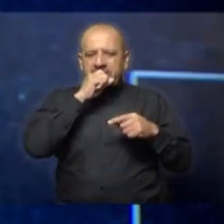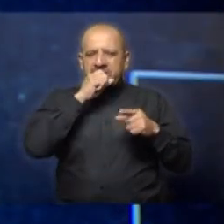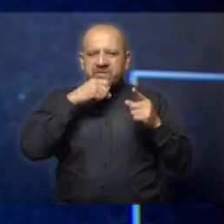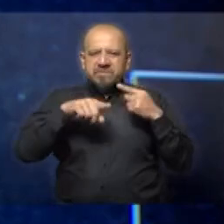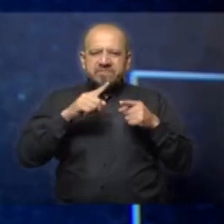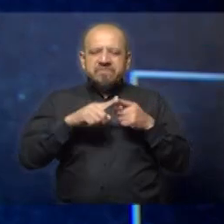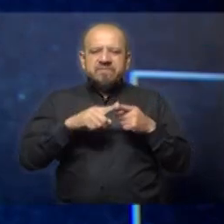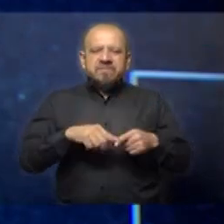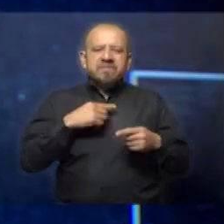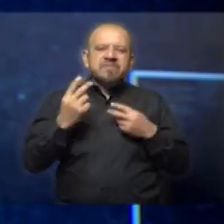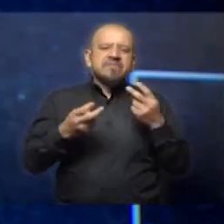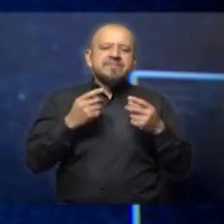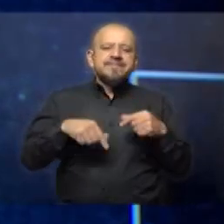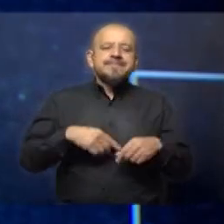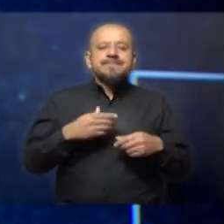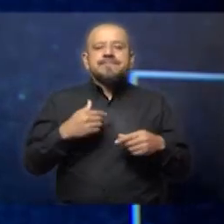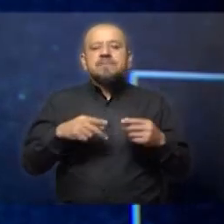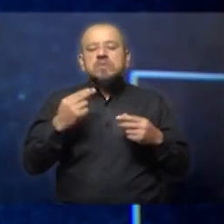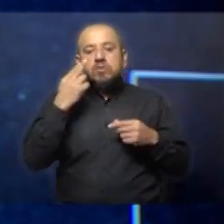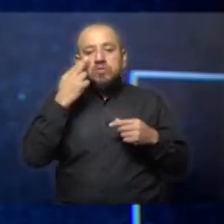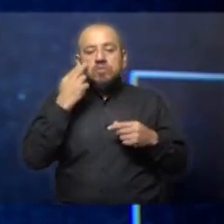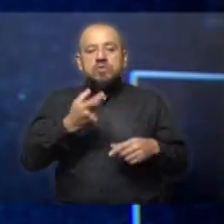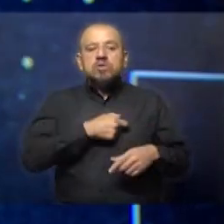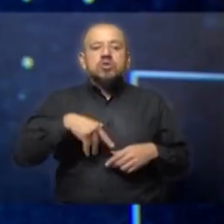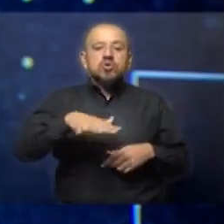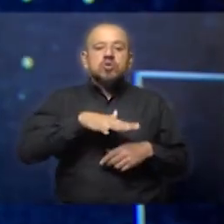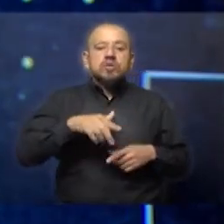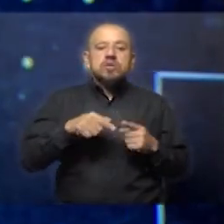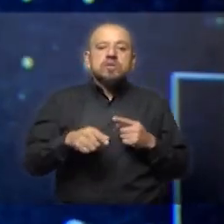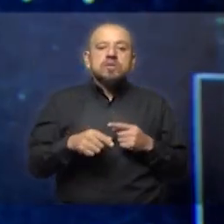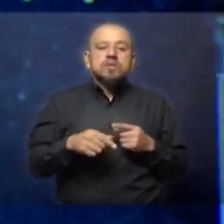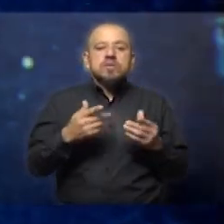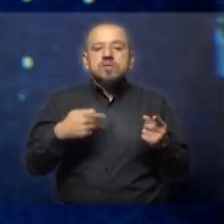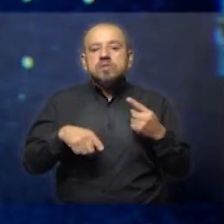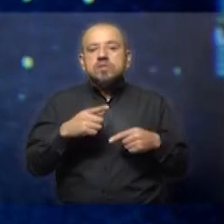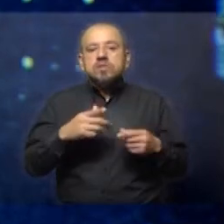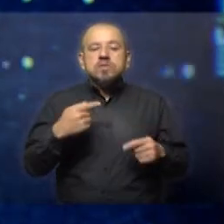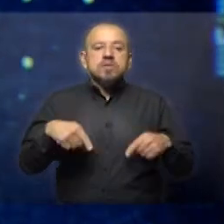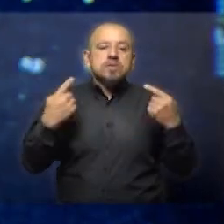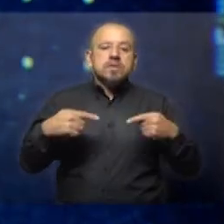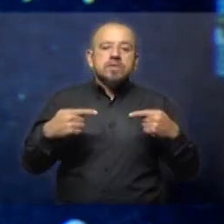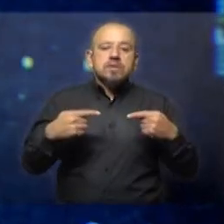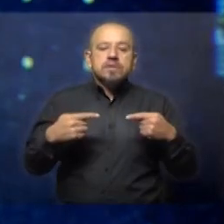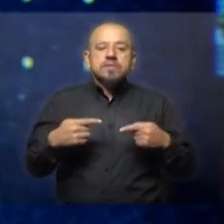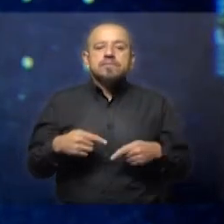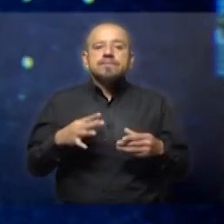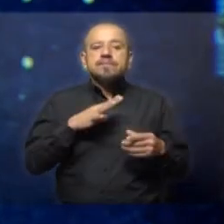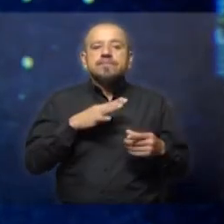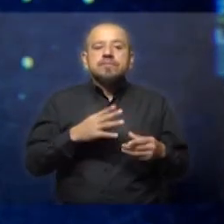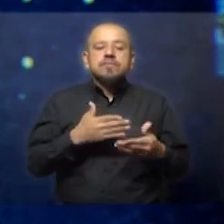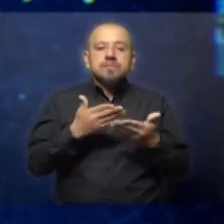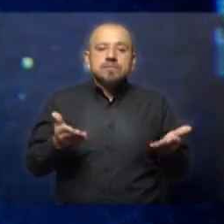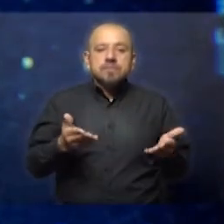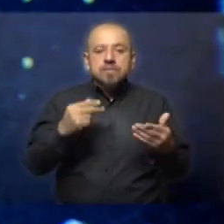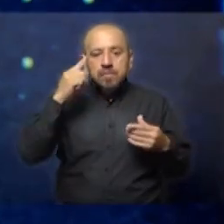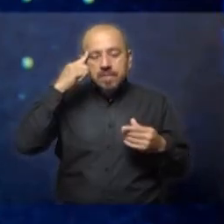él buscaba que nos aproximáramos a esos problemas sociales de forma ponderada mirando las posiciones del debate entendiendo que hay rasgos de